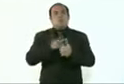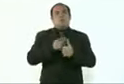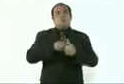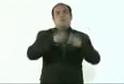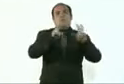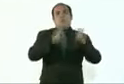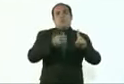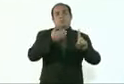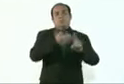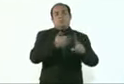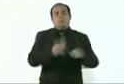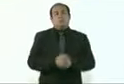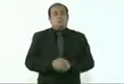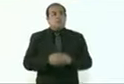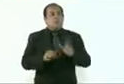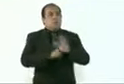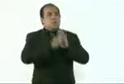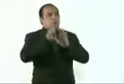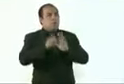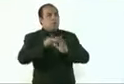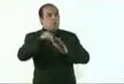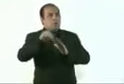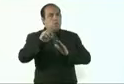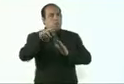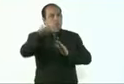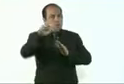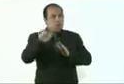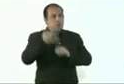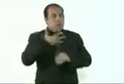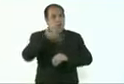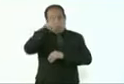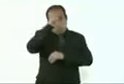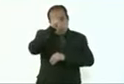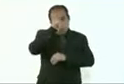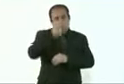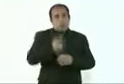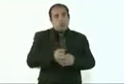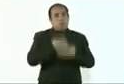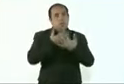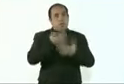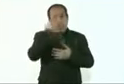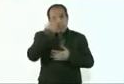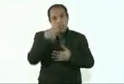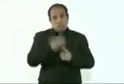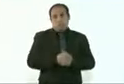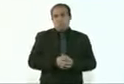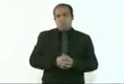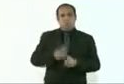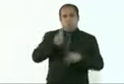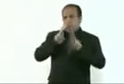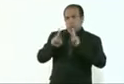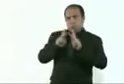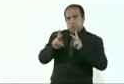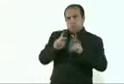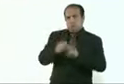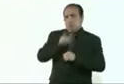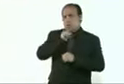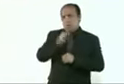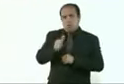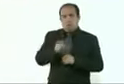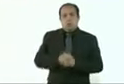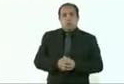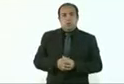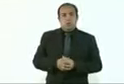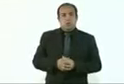tiempos. En el caso de Morena en particular, ¿hay algún acuerdo para que se esperen los tiempos? No lo hemos platicado con nadie, ni con